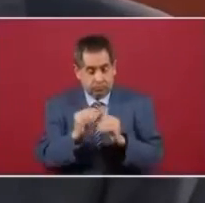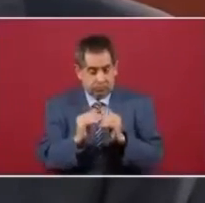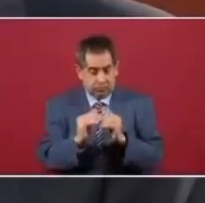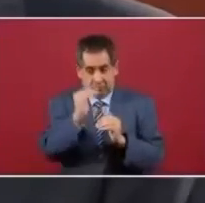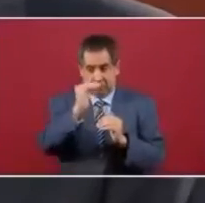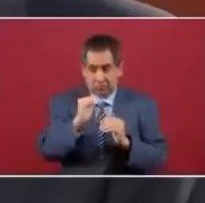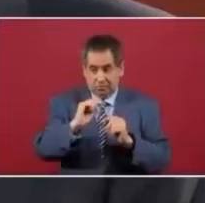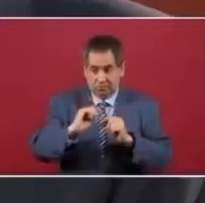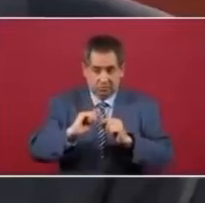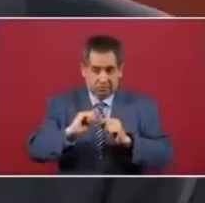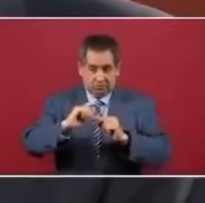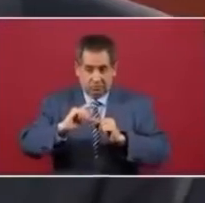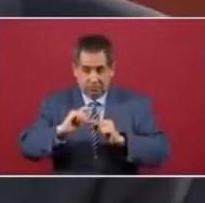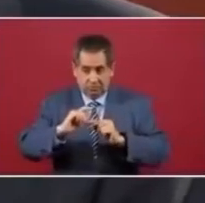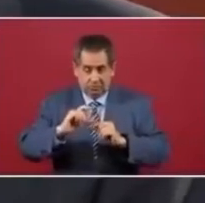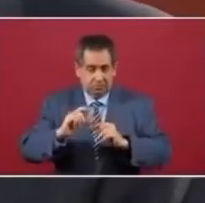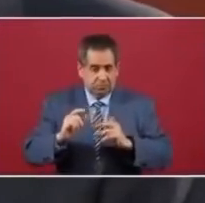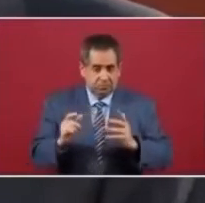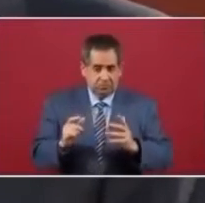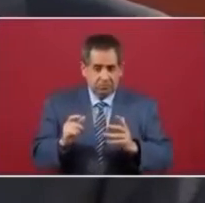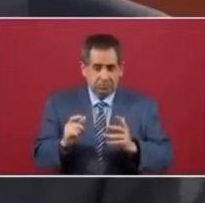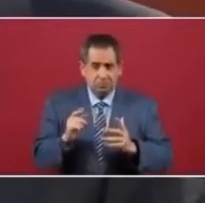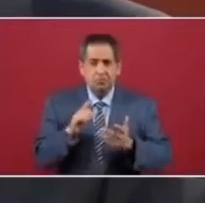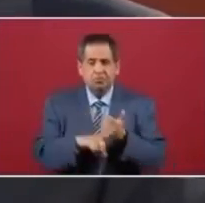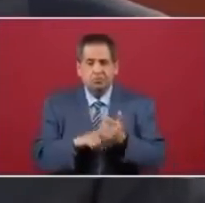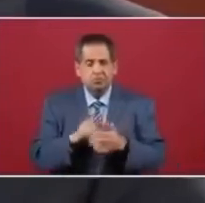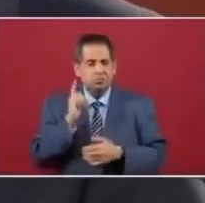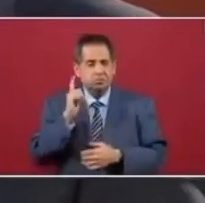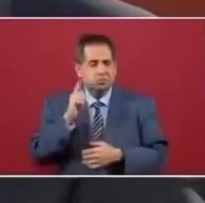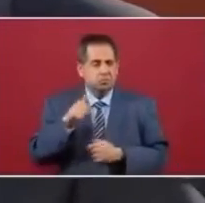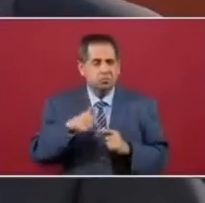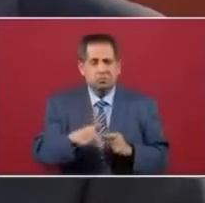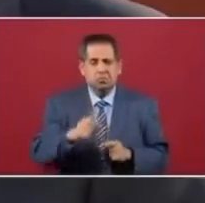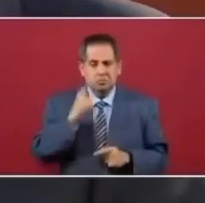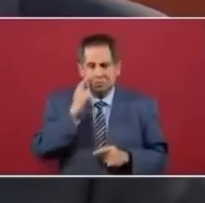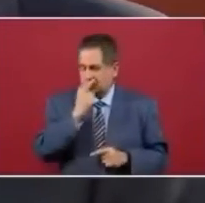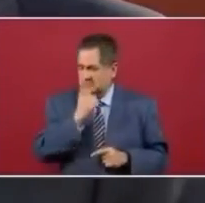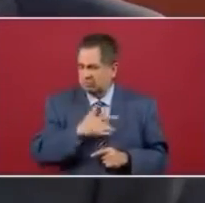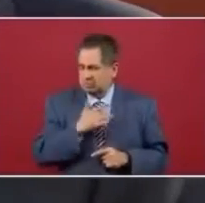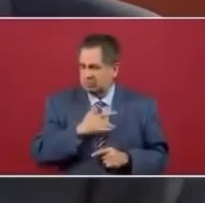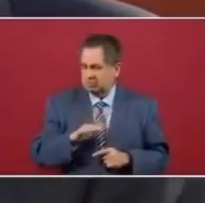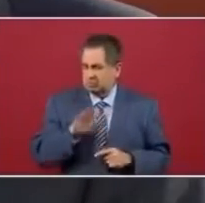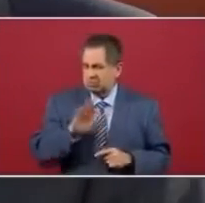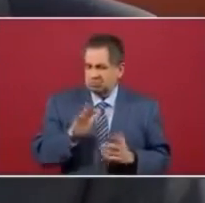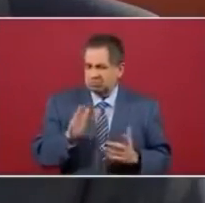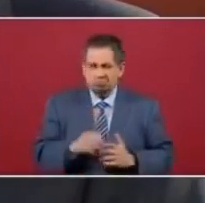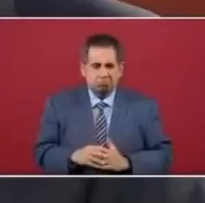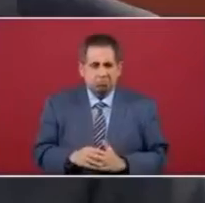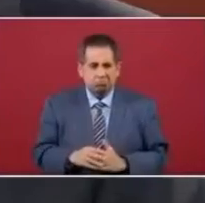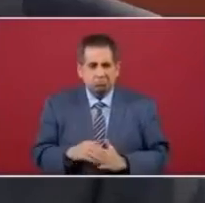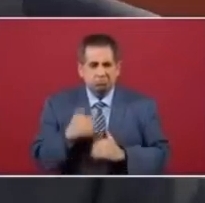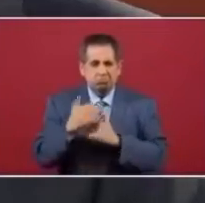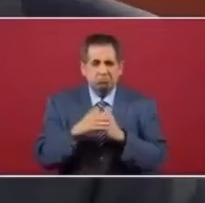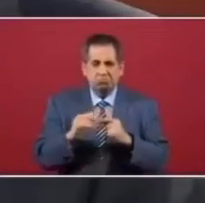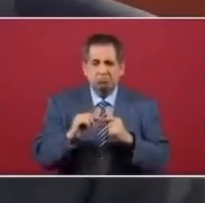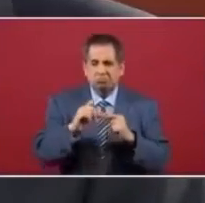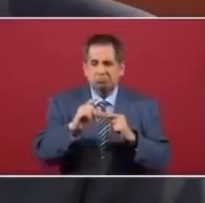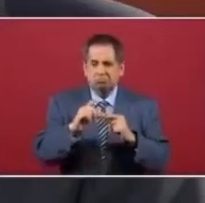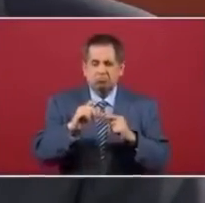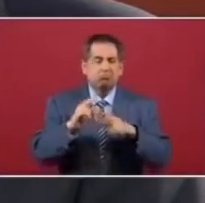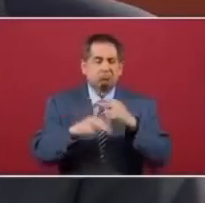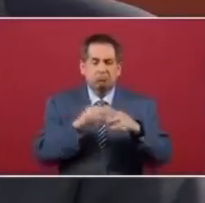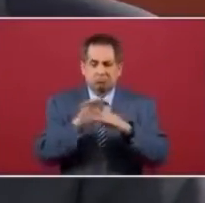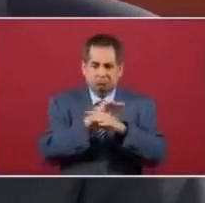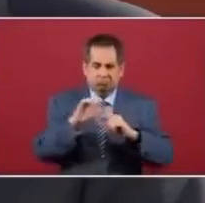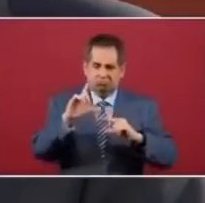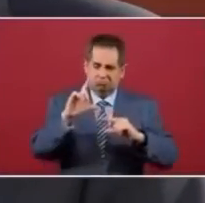invocando la autodeterminación de los pueblos y dijo que México será respetuoso de la